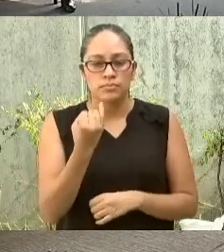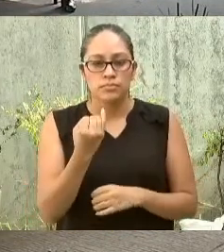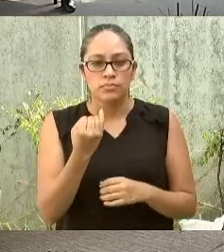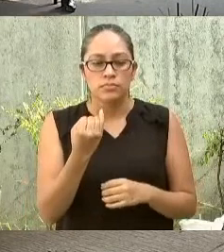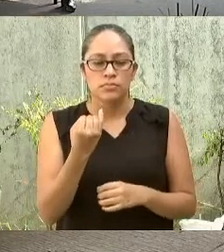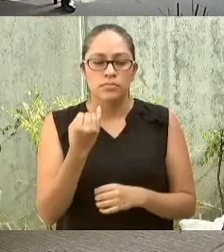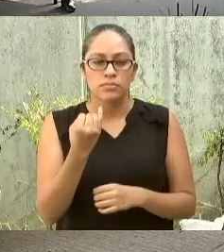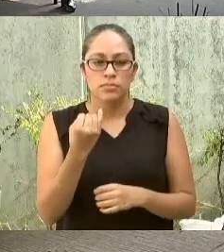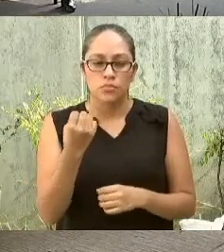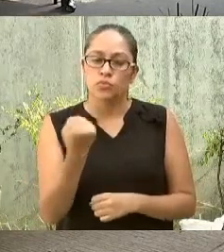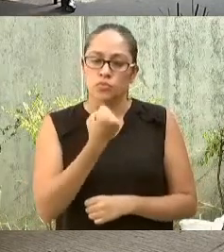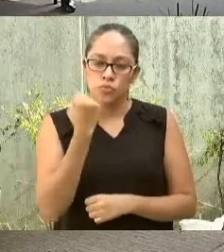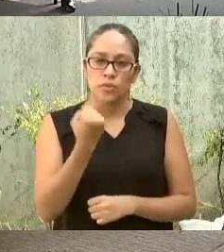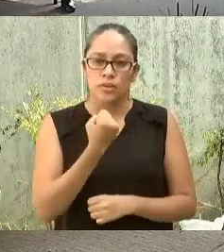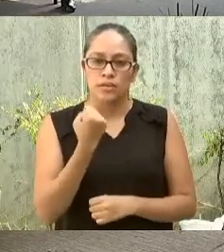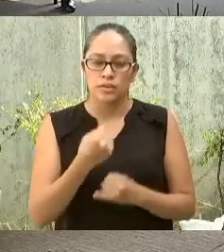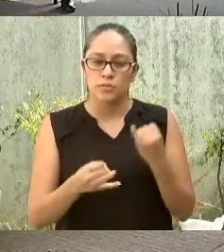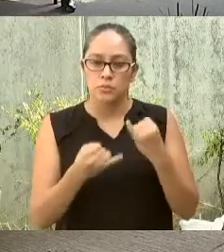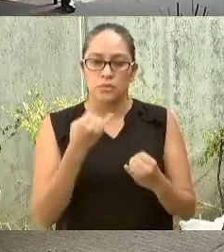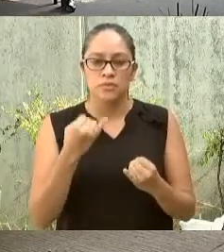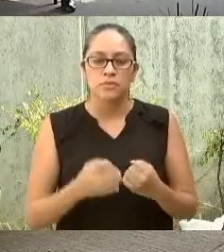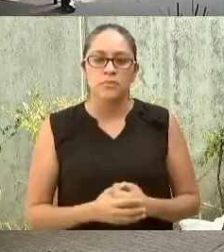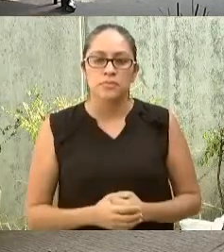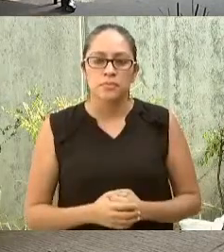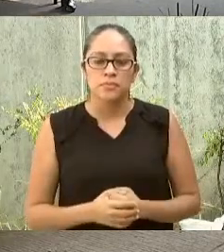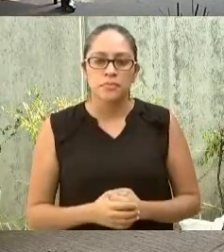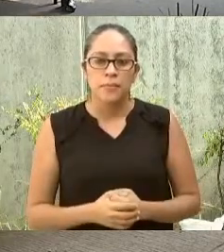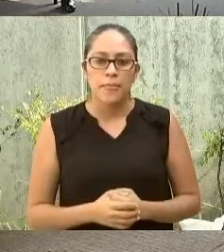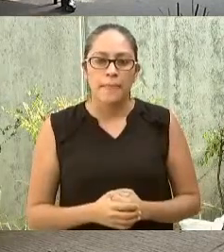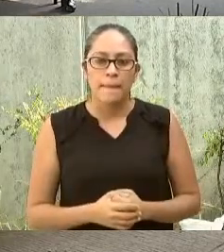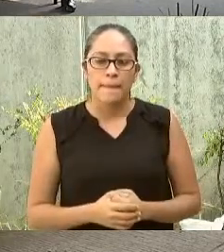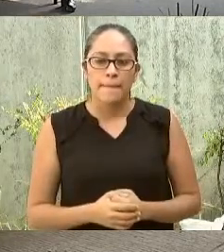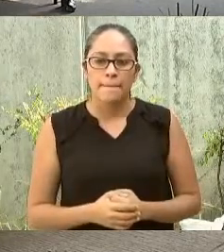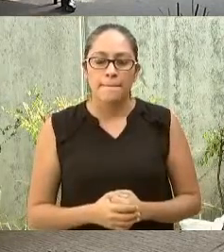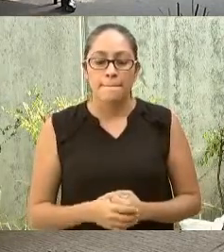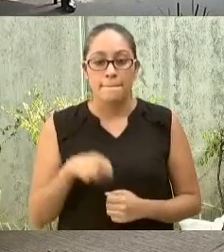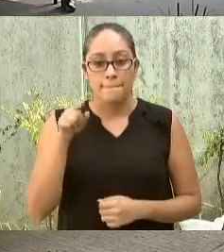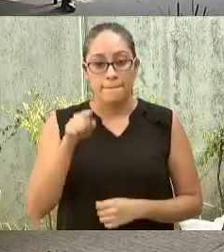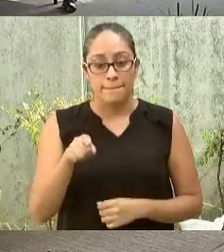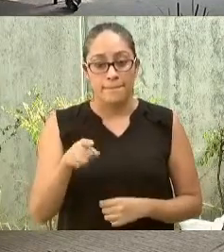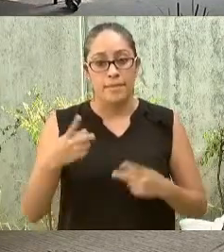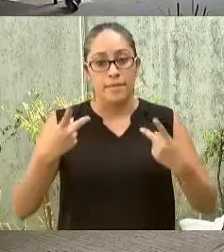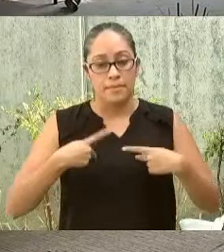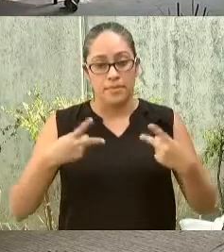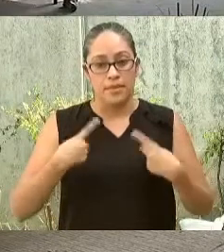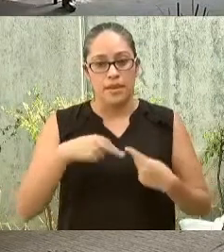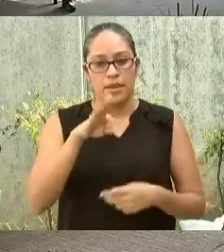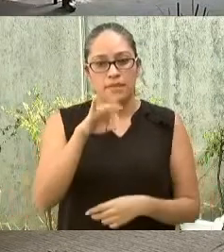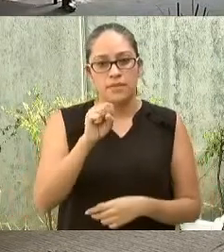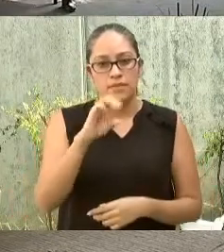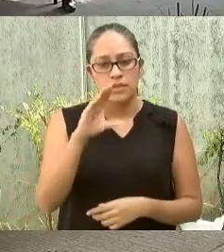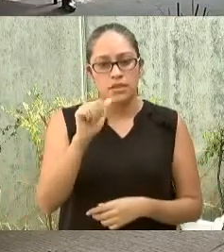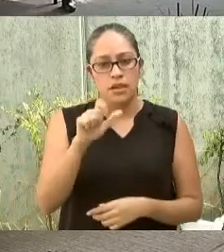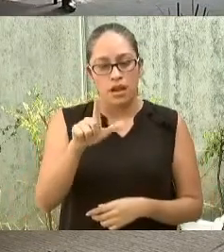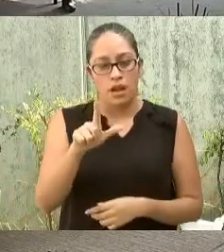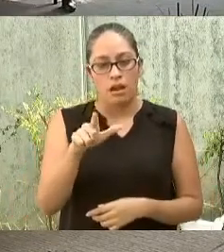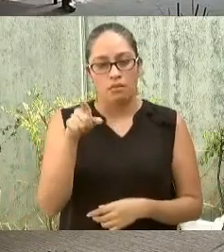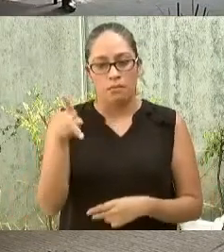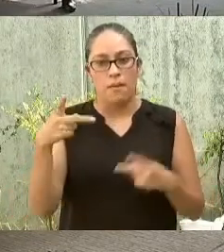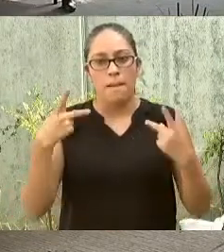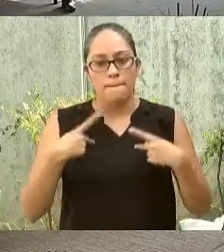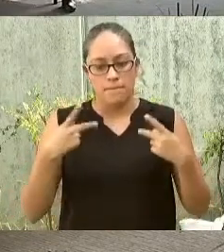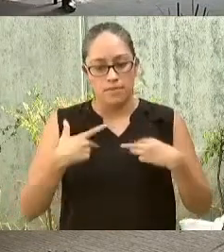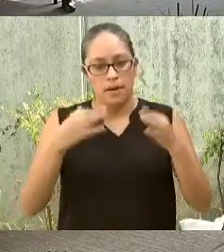virtud y suerte. Bueno, de que el fiscal es un hombre íntegro,